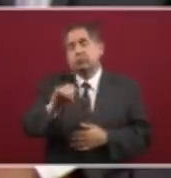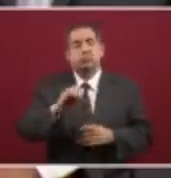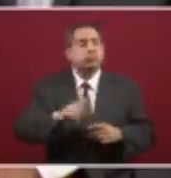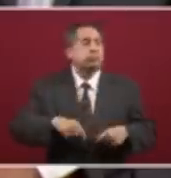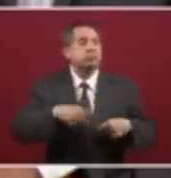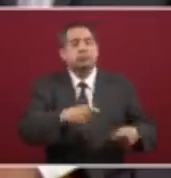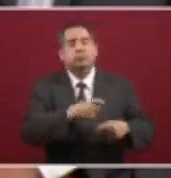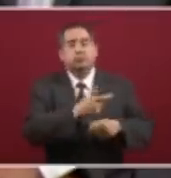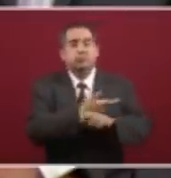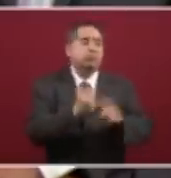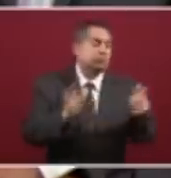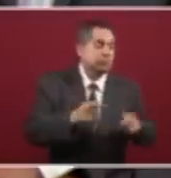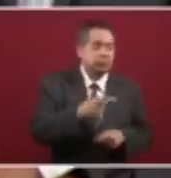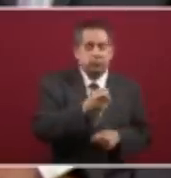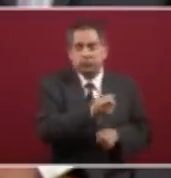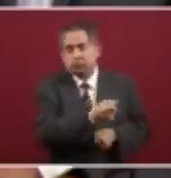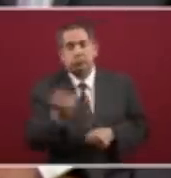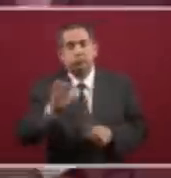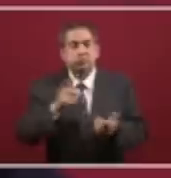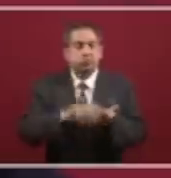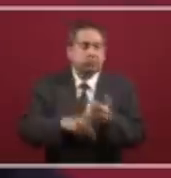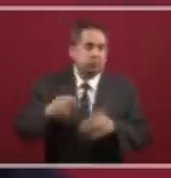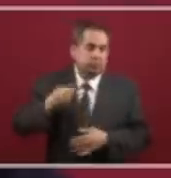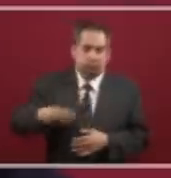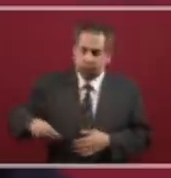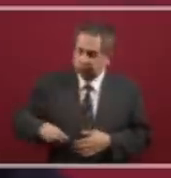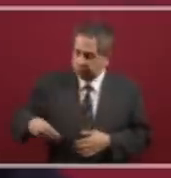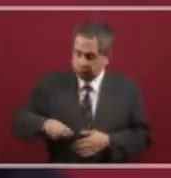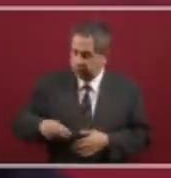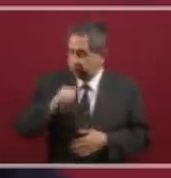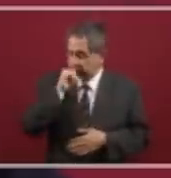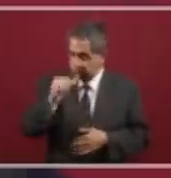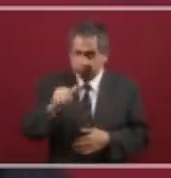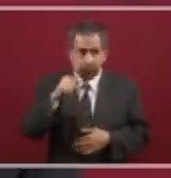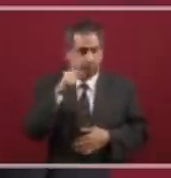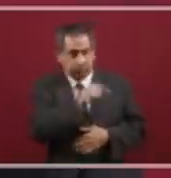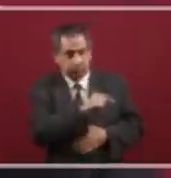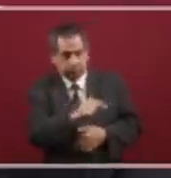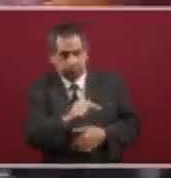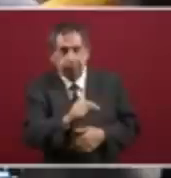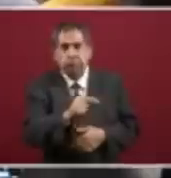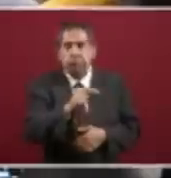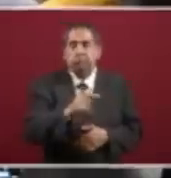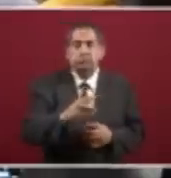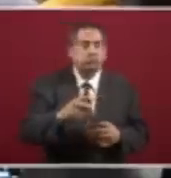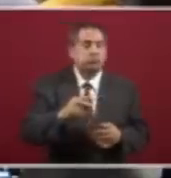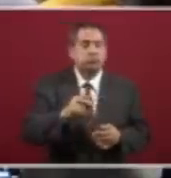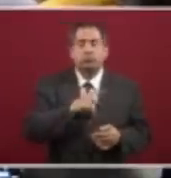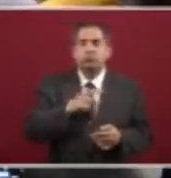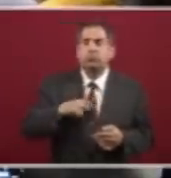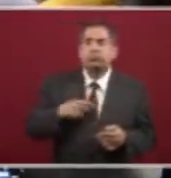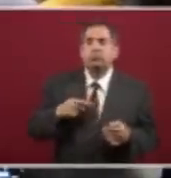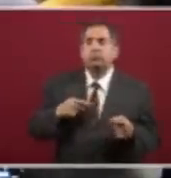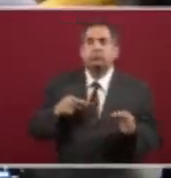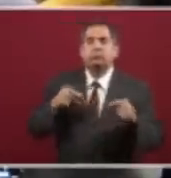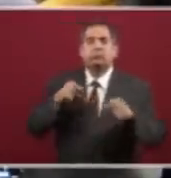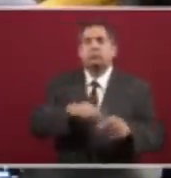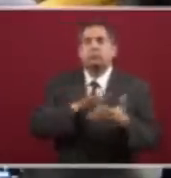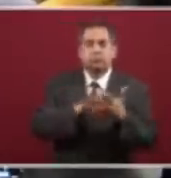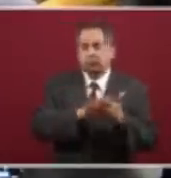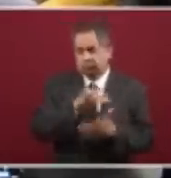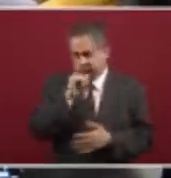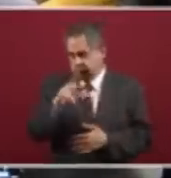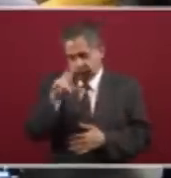la libertad a muchos inocentes a mucha gente que no debería de estar en prisión